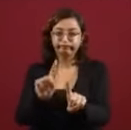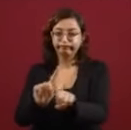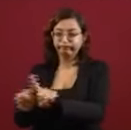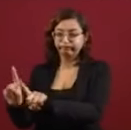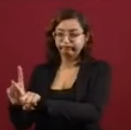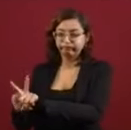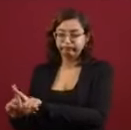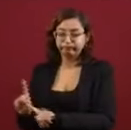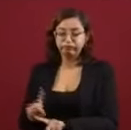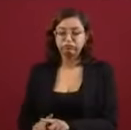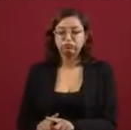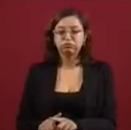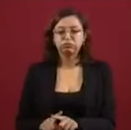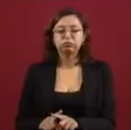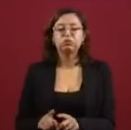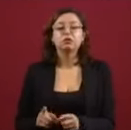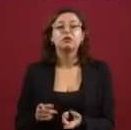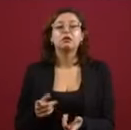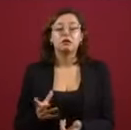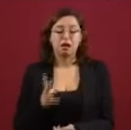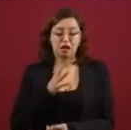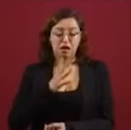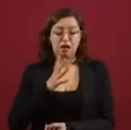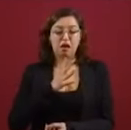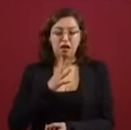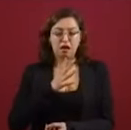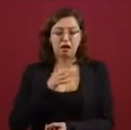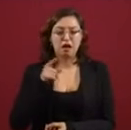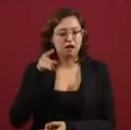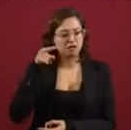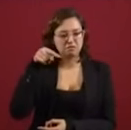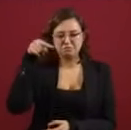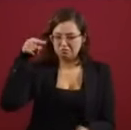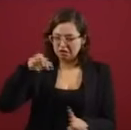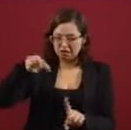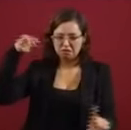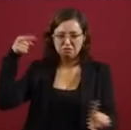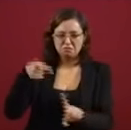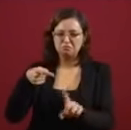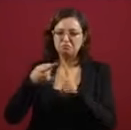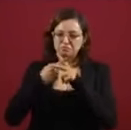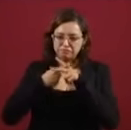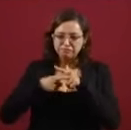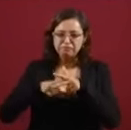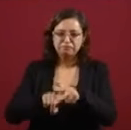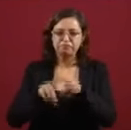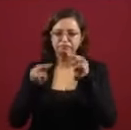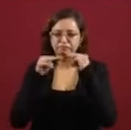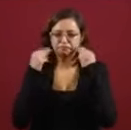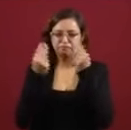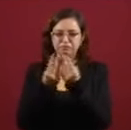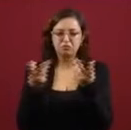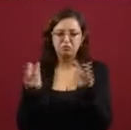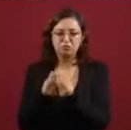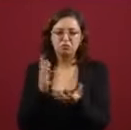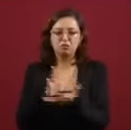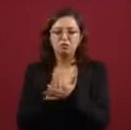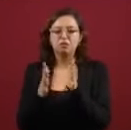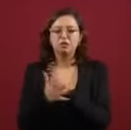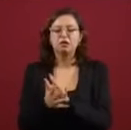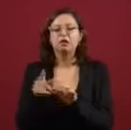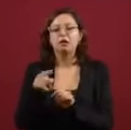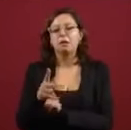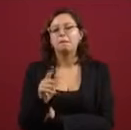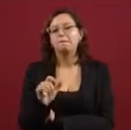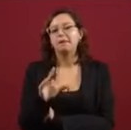una célula del crimen organizado vinculada al cártel del pacífico